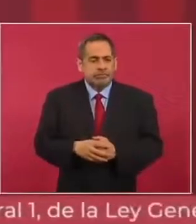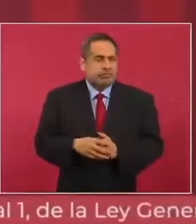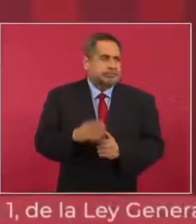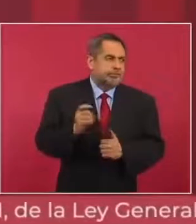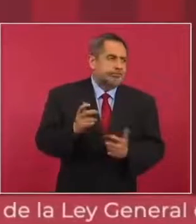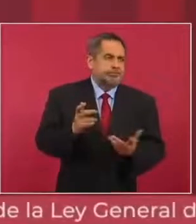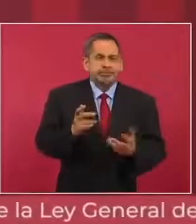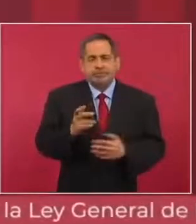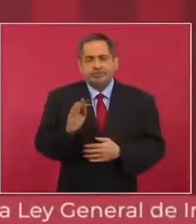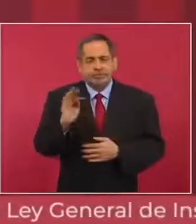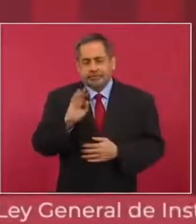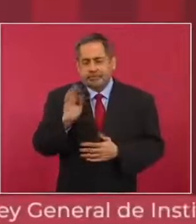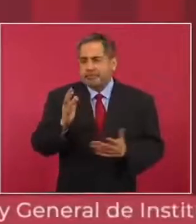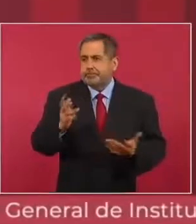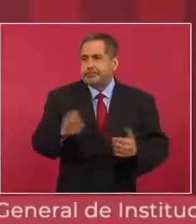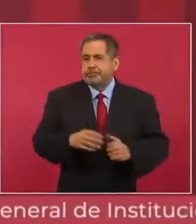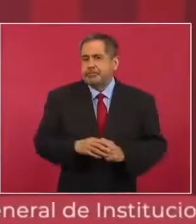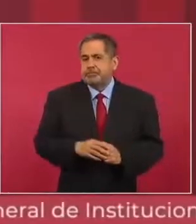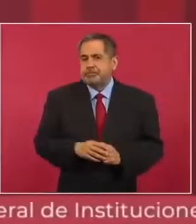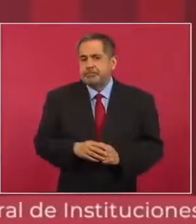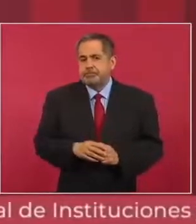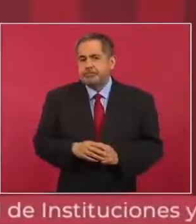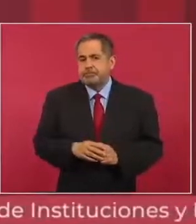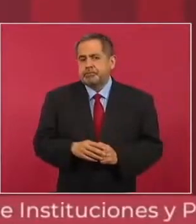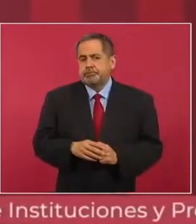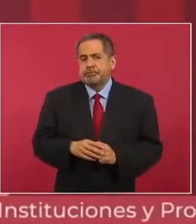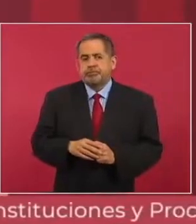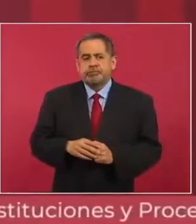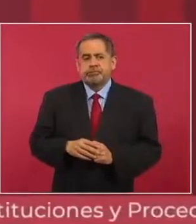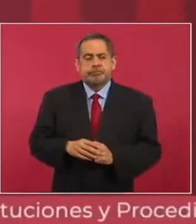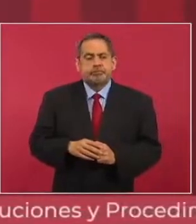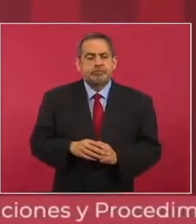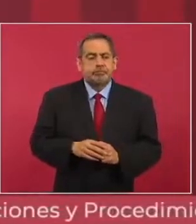de mala fe.